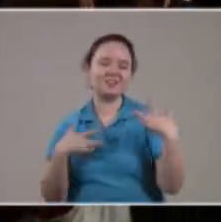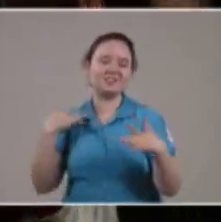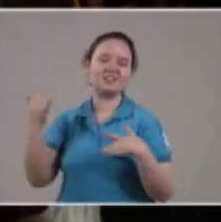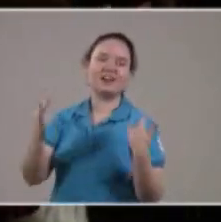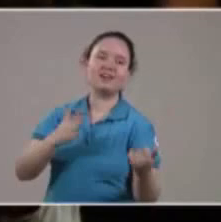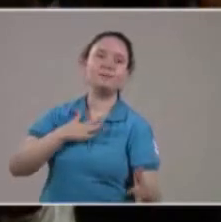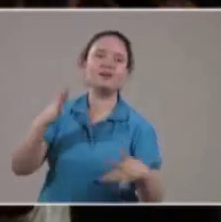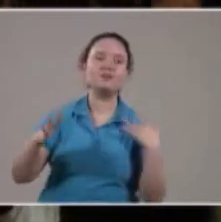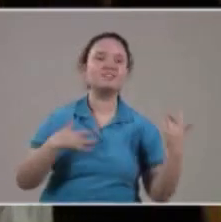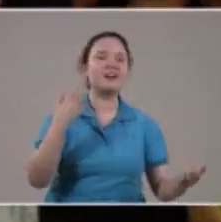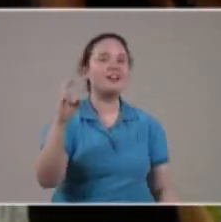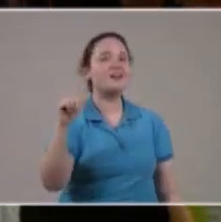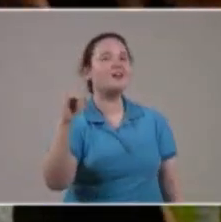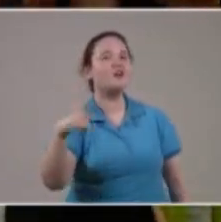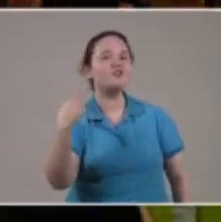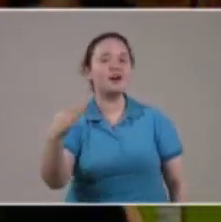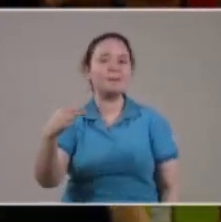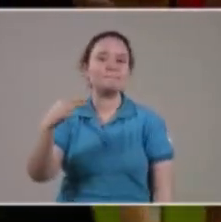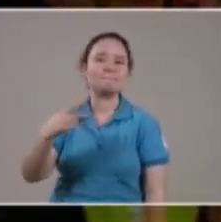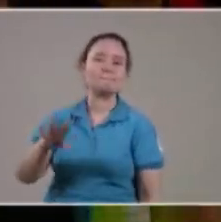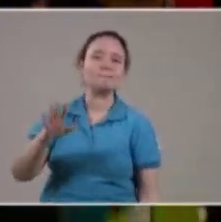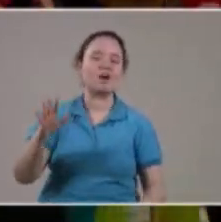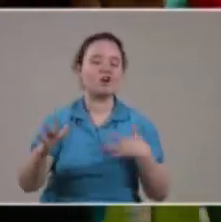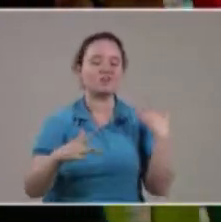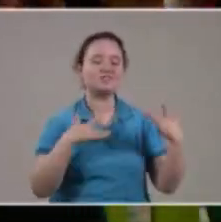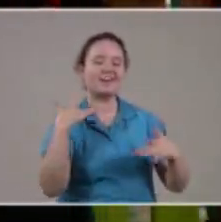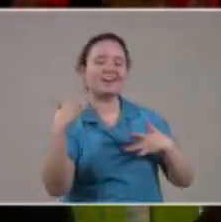gozaré, gozaré, me gozaré en Jehová.